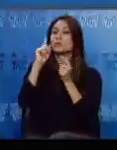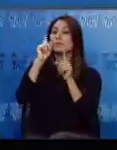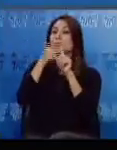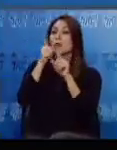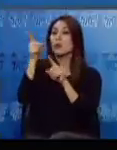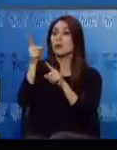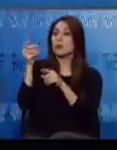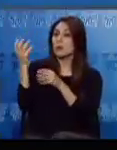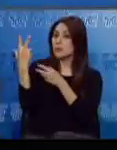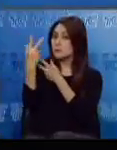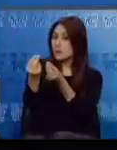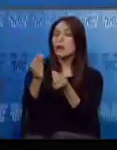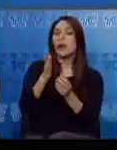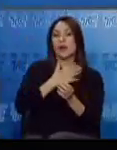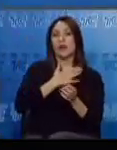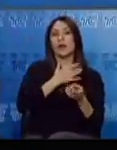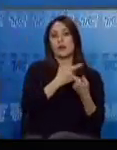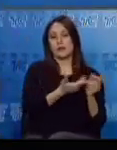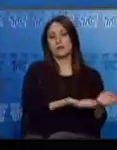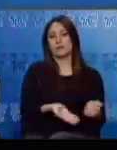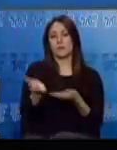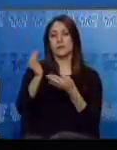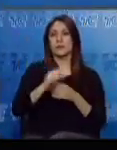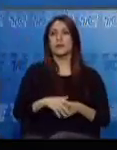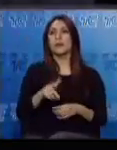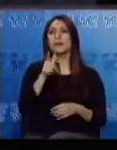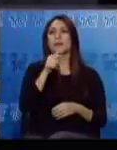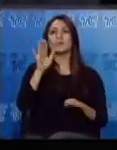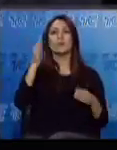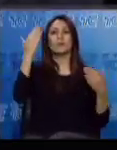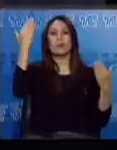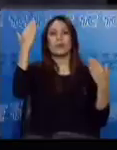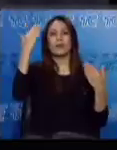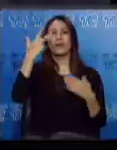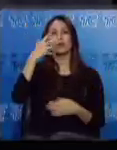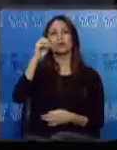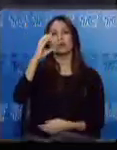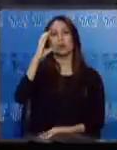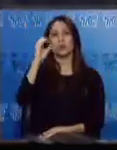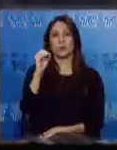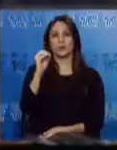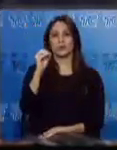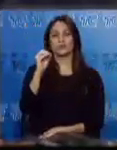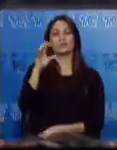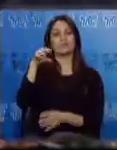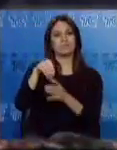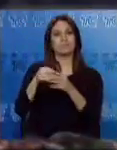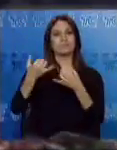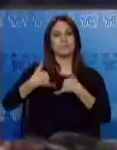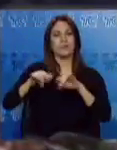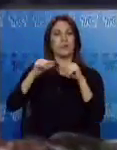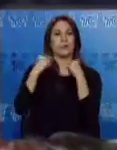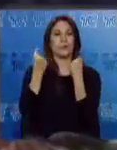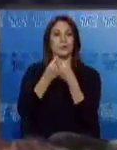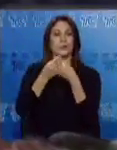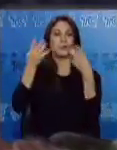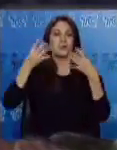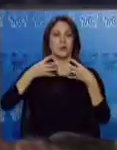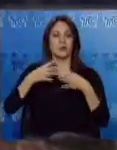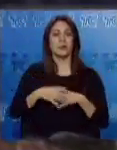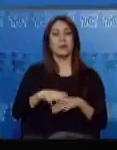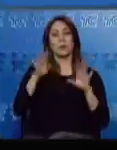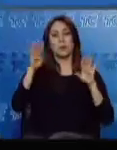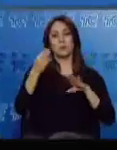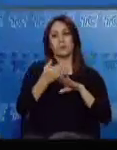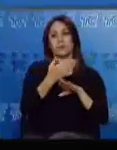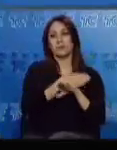de esta disputa pues se encuentra el político del departamento del Chocó, que permanece bajo el poder del grupo guerrillero ya hace